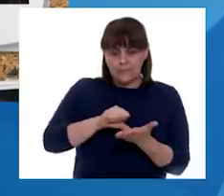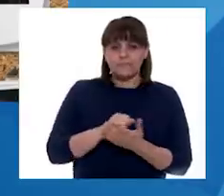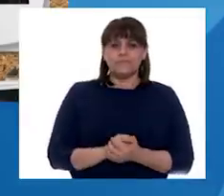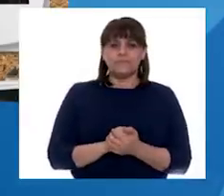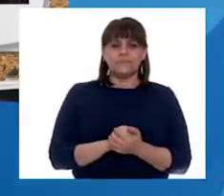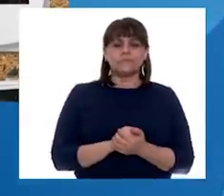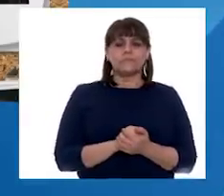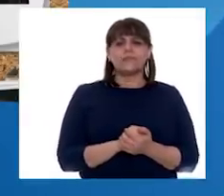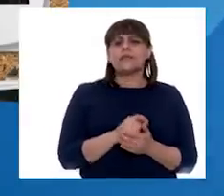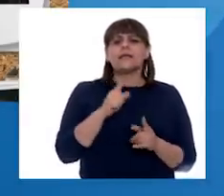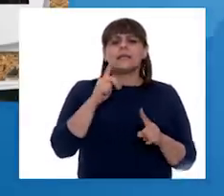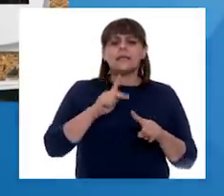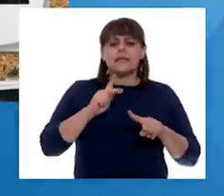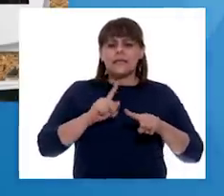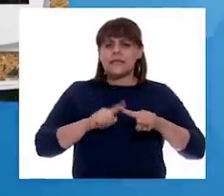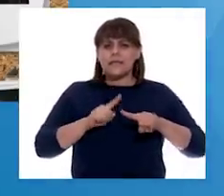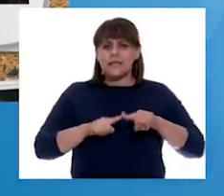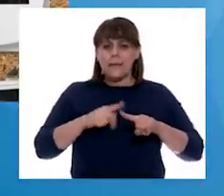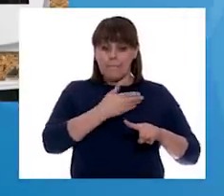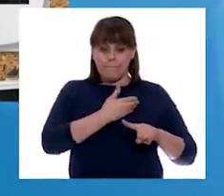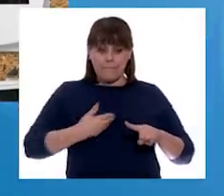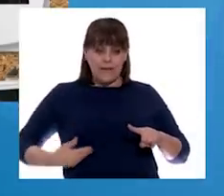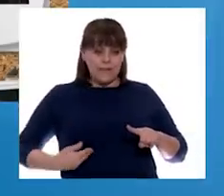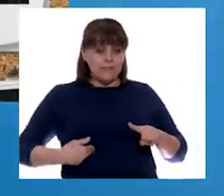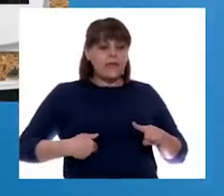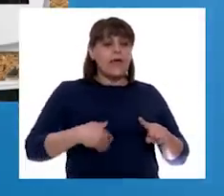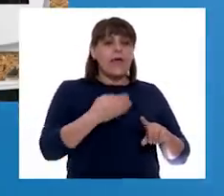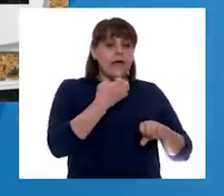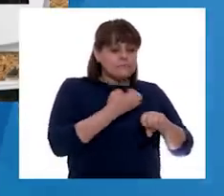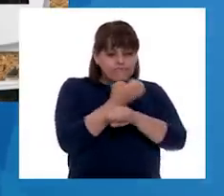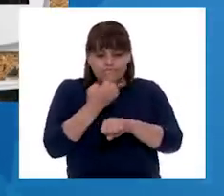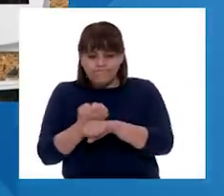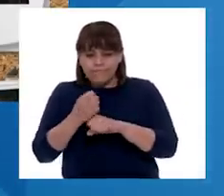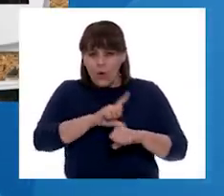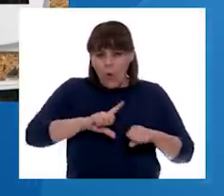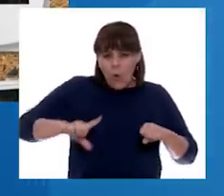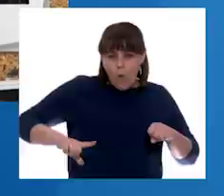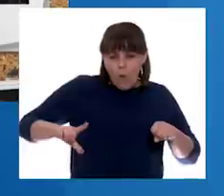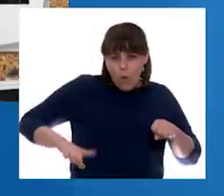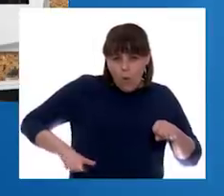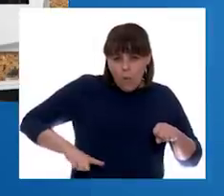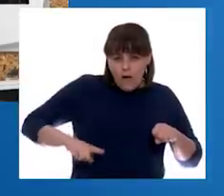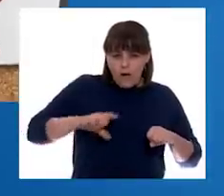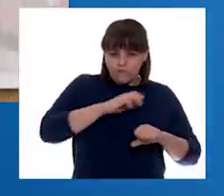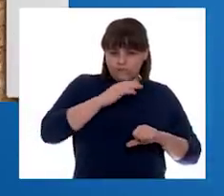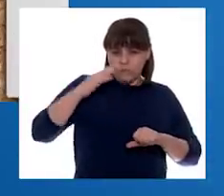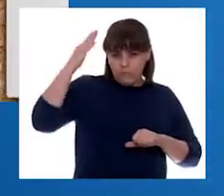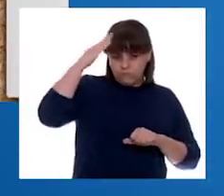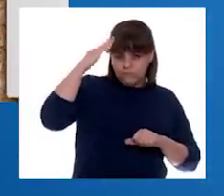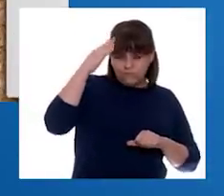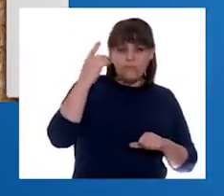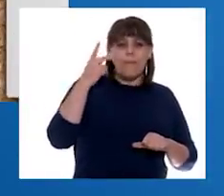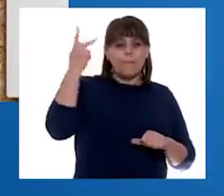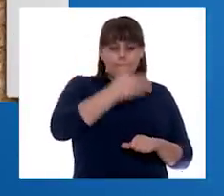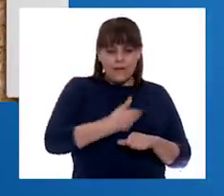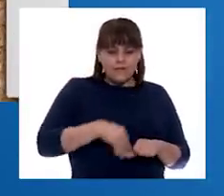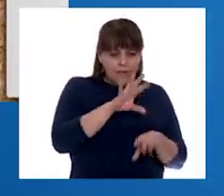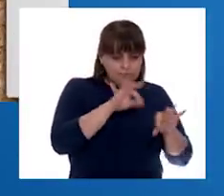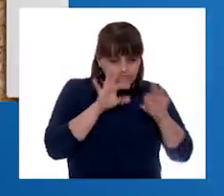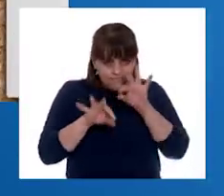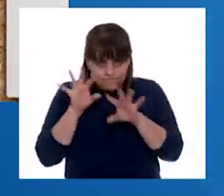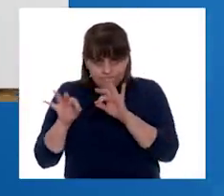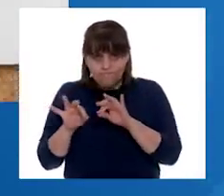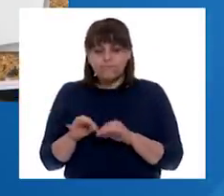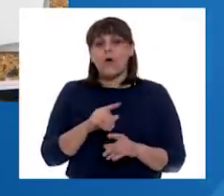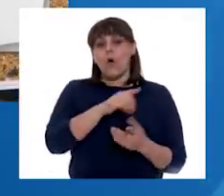quien elige a los gobernantes de cada estado, apegados a una constitución y a un congreso únicos. Y una dictadura